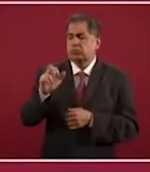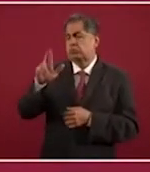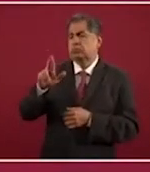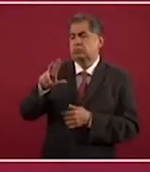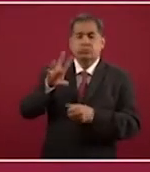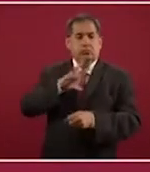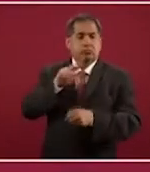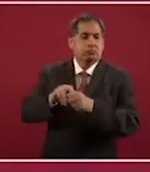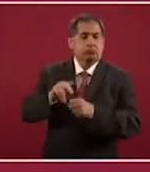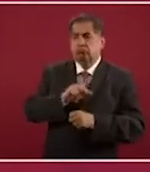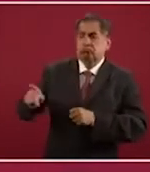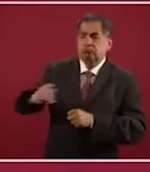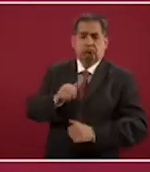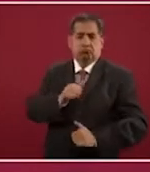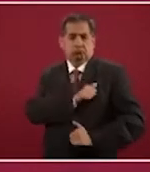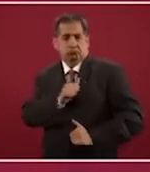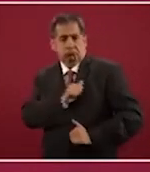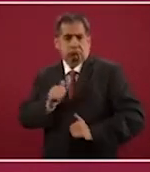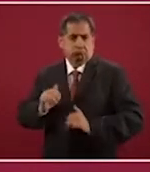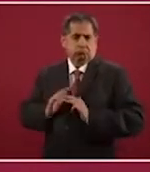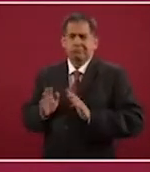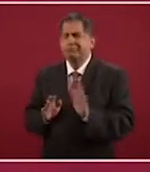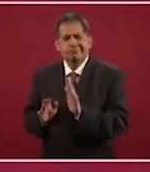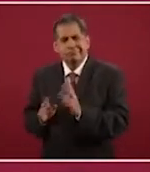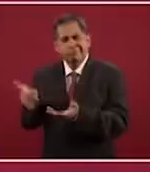son escuelas navales militares.